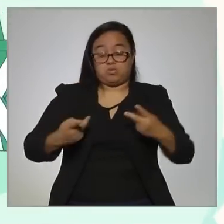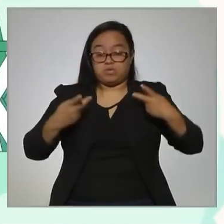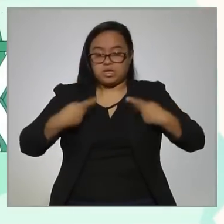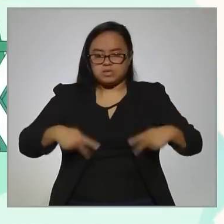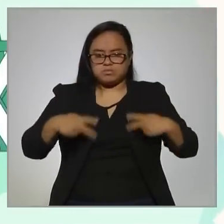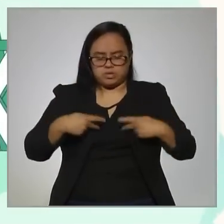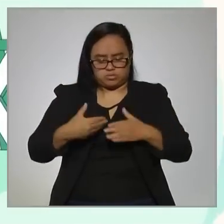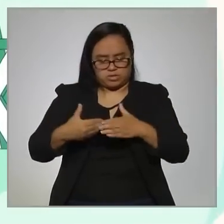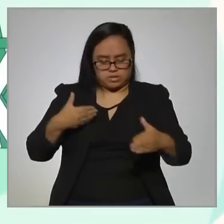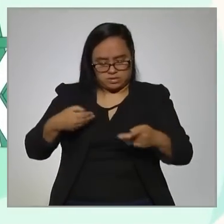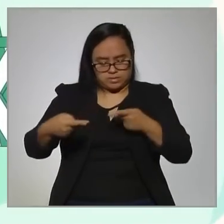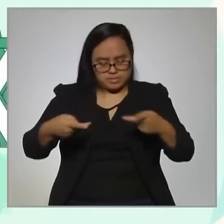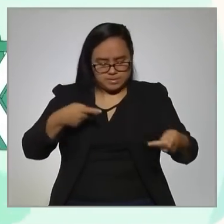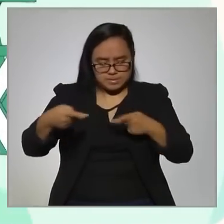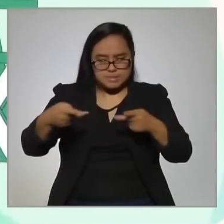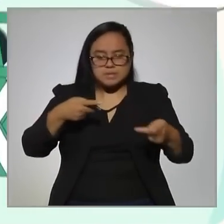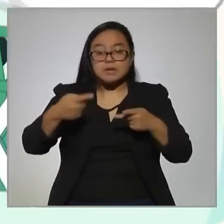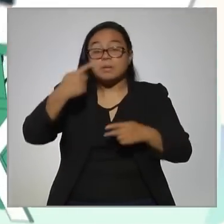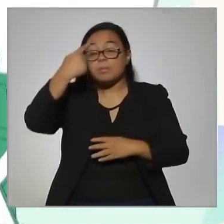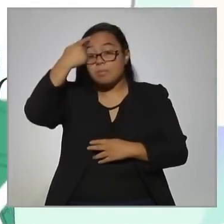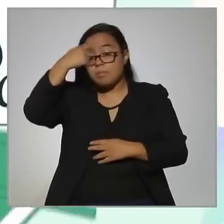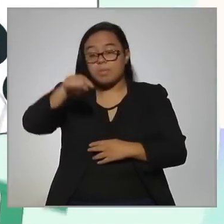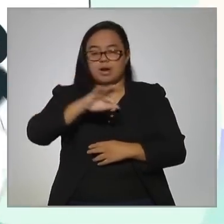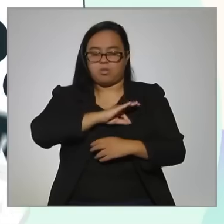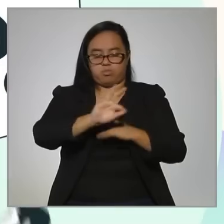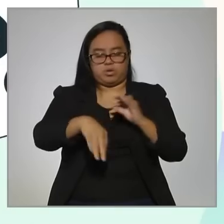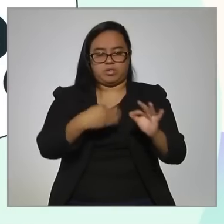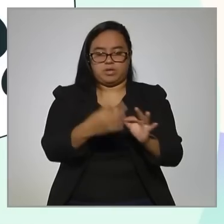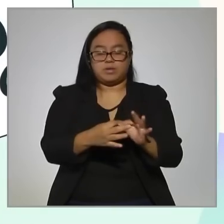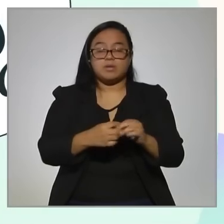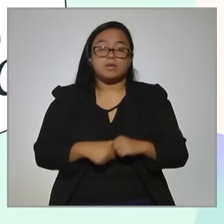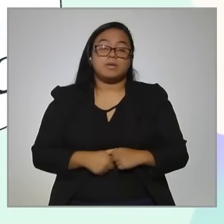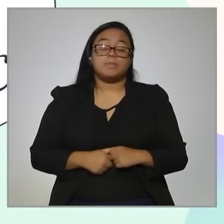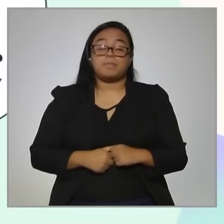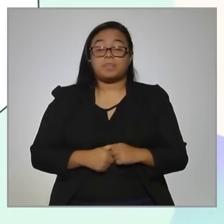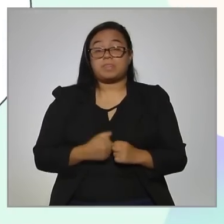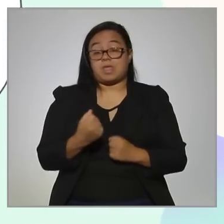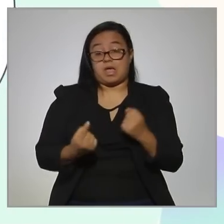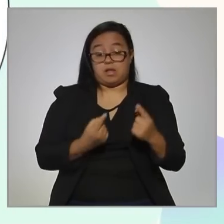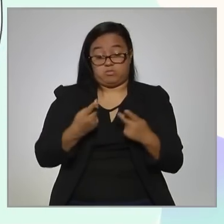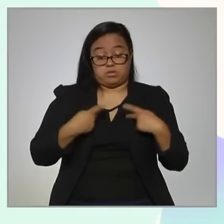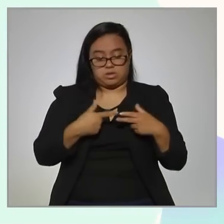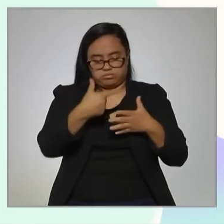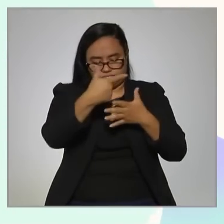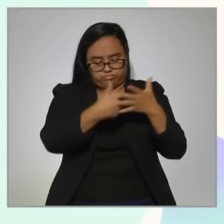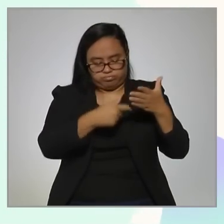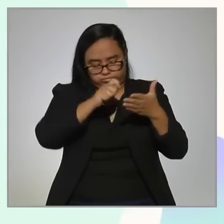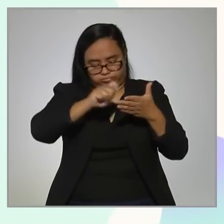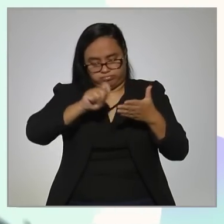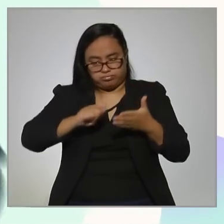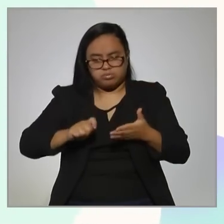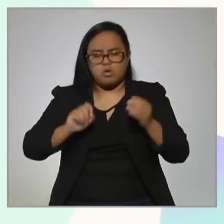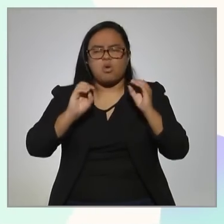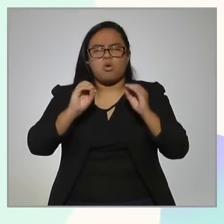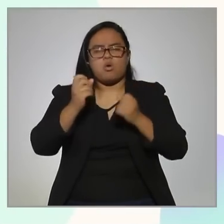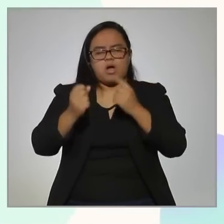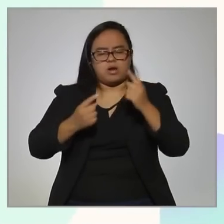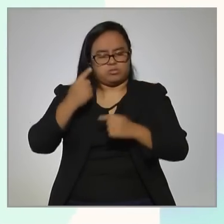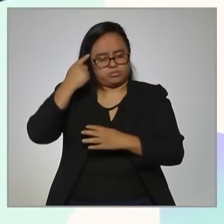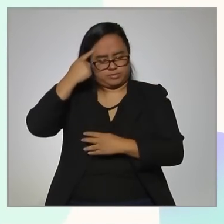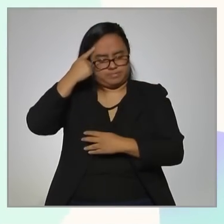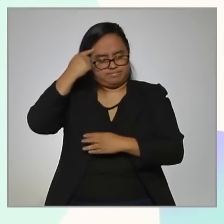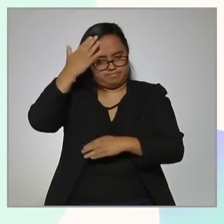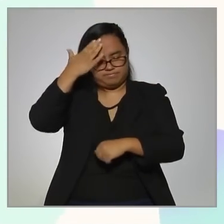se preparan con anticipación para ello. Algunas hacen listas, otras solo los mantienen